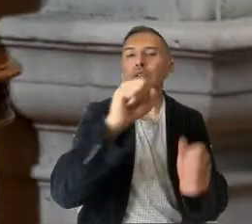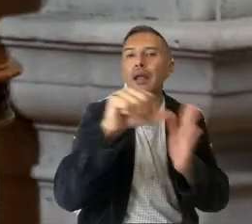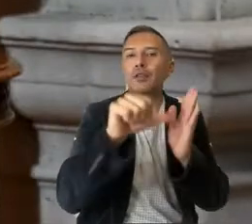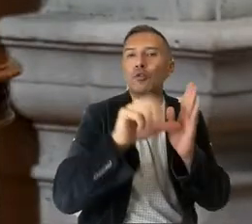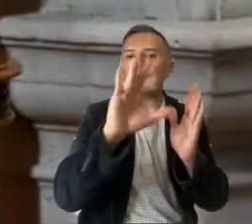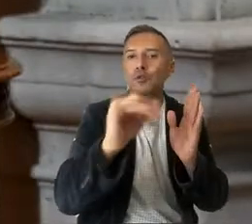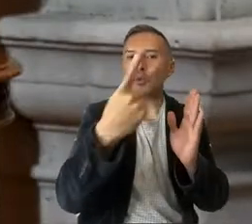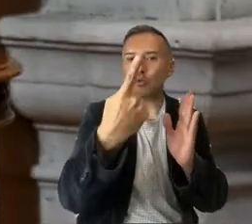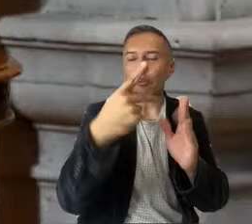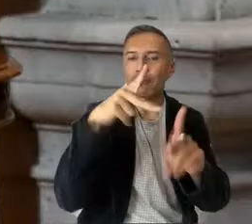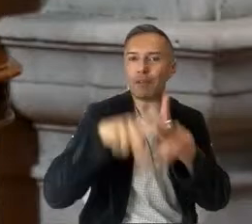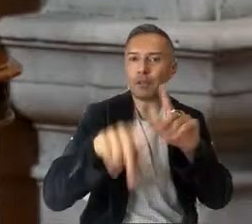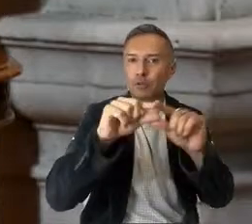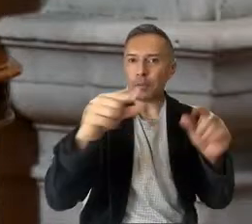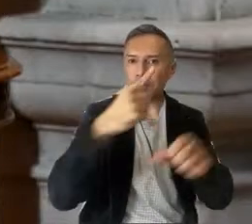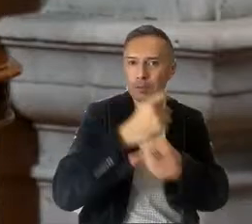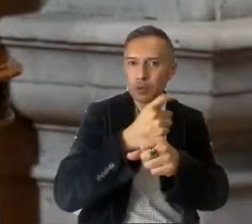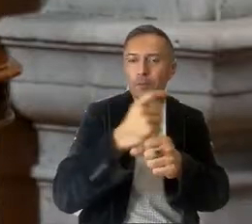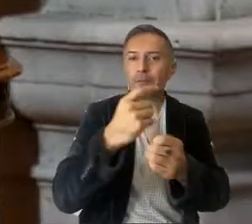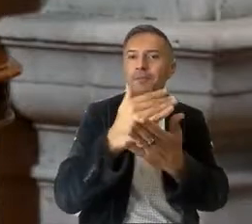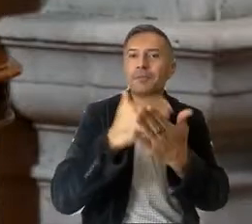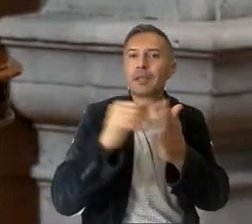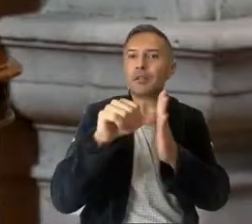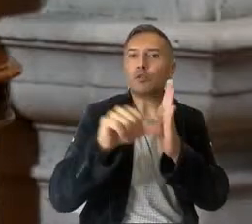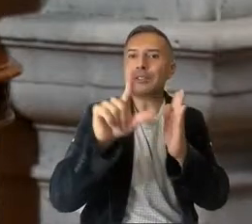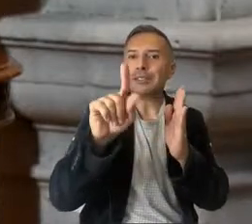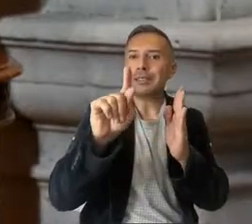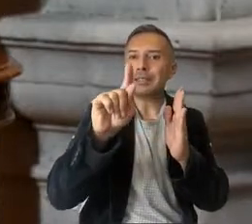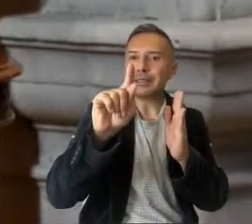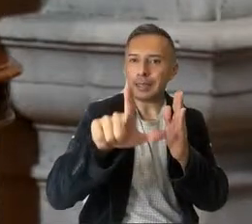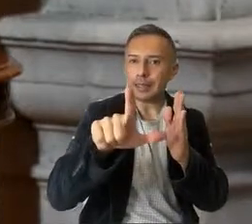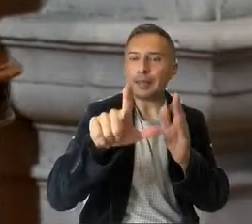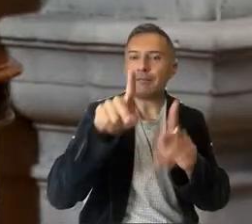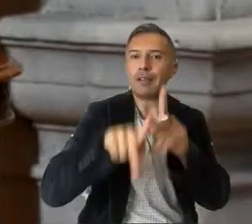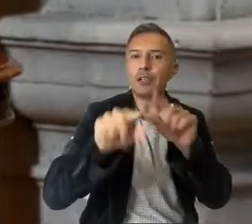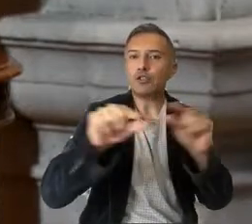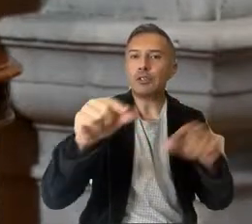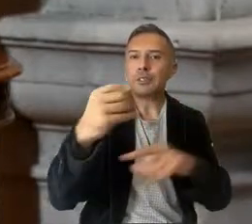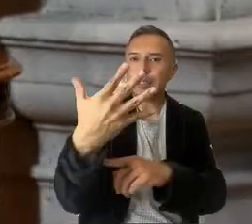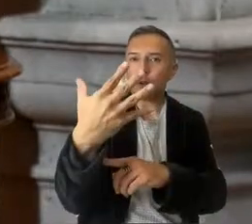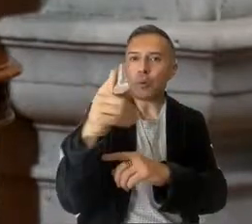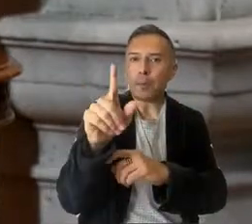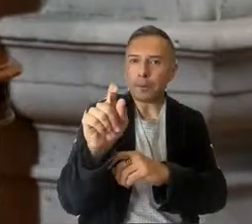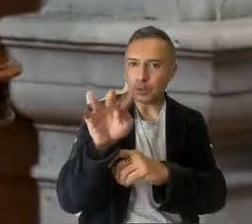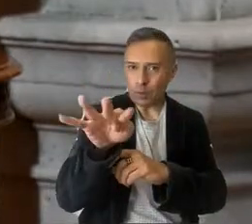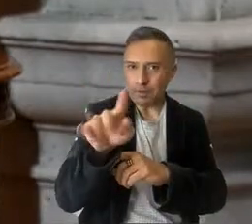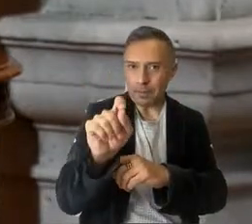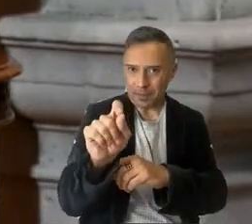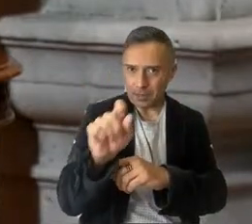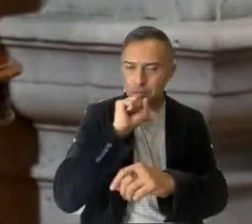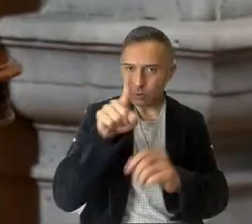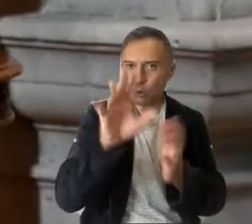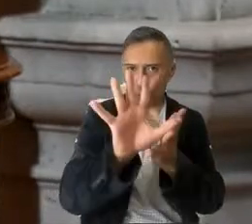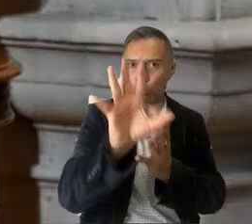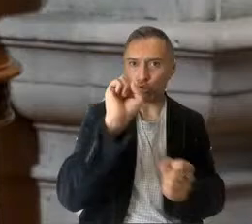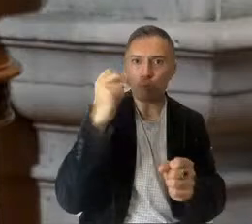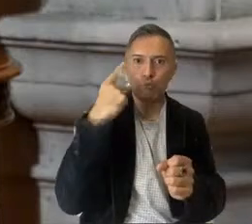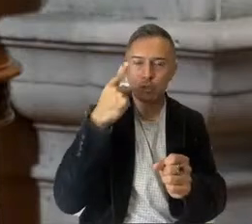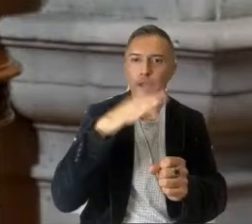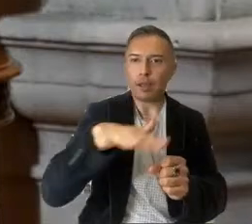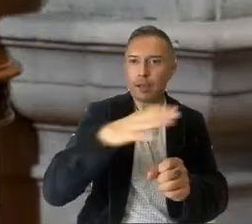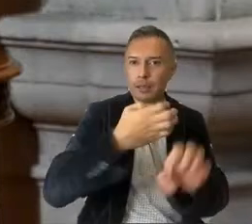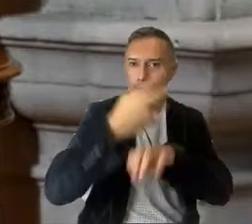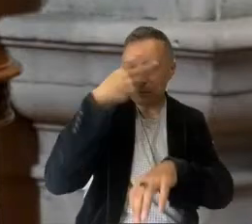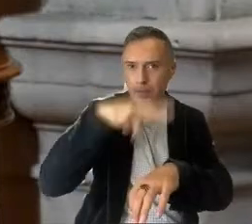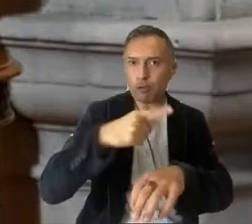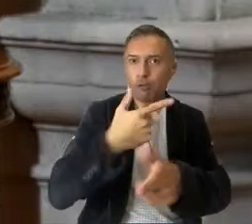51, fracción primera, y 77, fracciones 5 y 20 de la Constitución Política del Estado Libre y Soberano